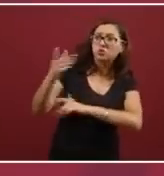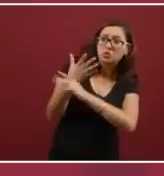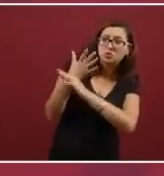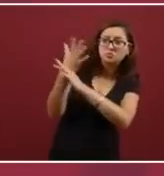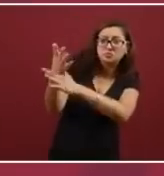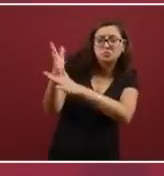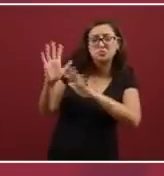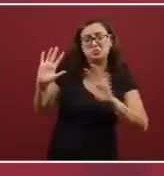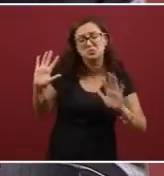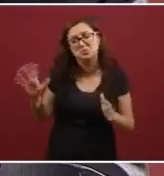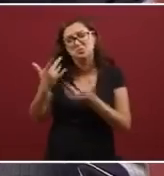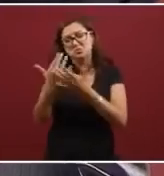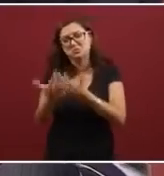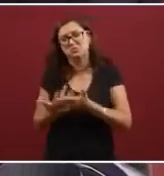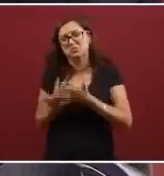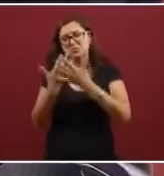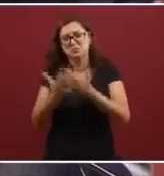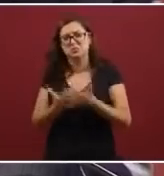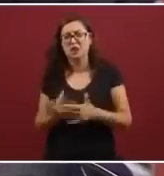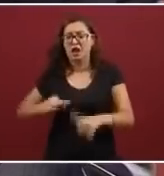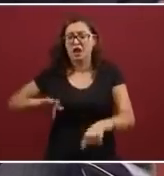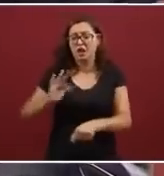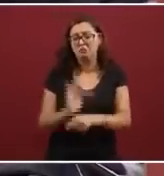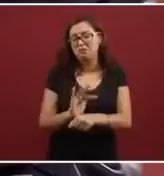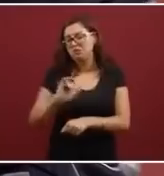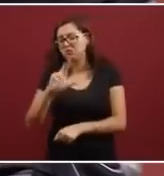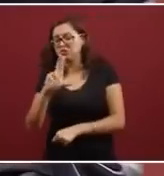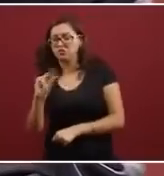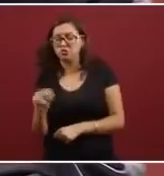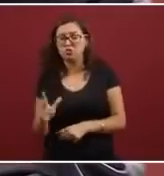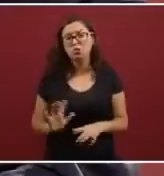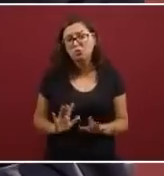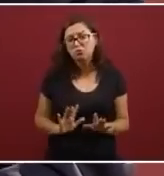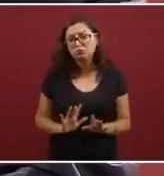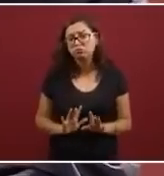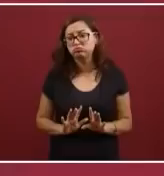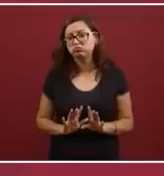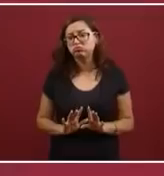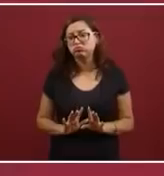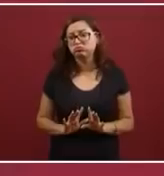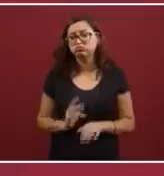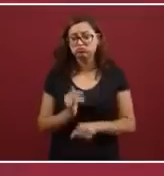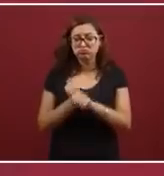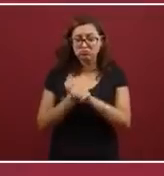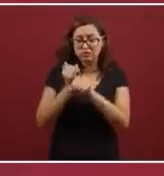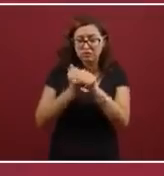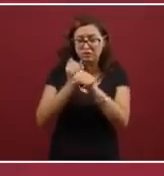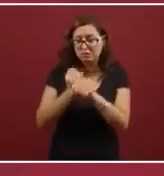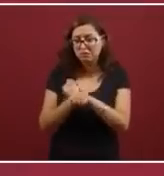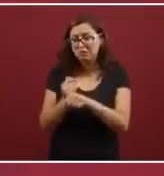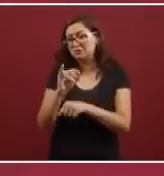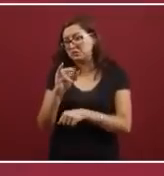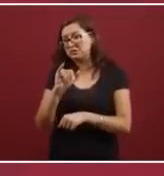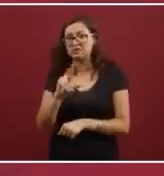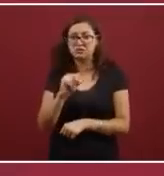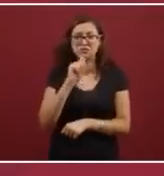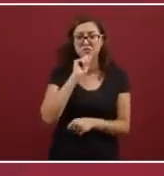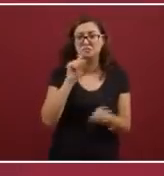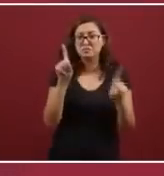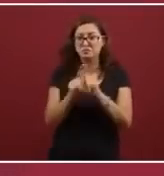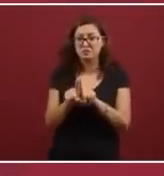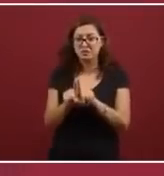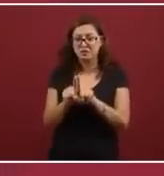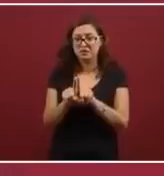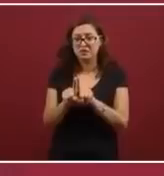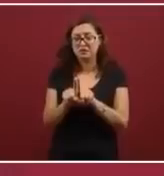va a resolver si procede el amparo no procede en este caso reiteró que no importa la naturaleza a la que se dediquen las organizaciones sociales